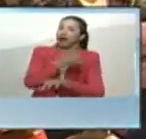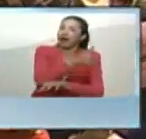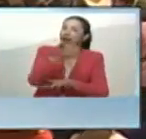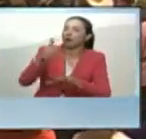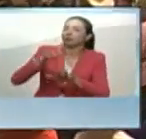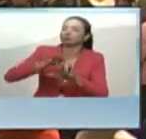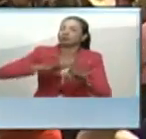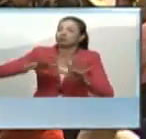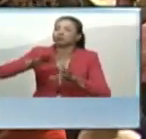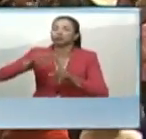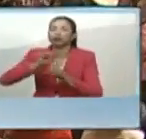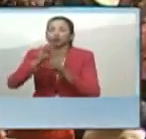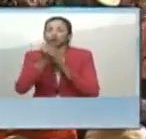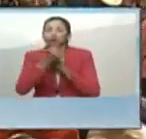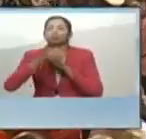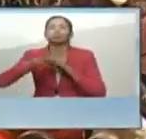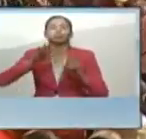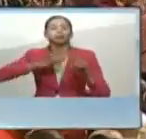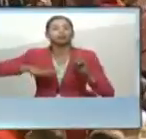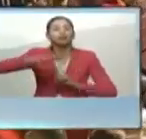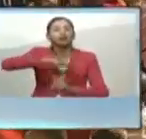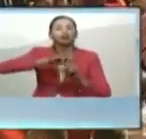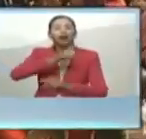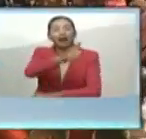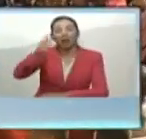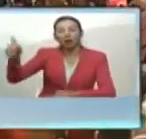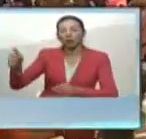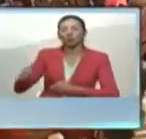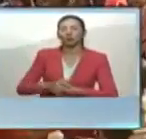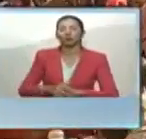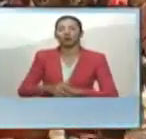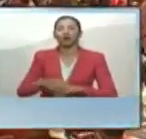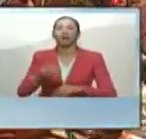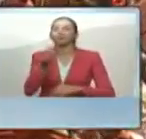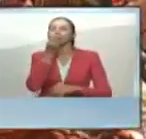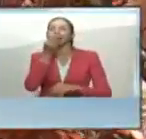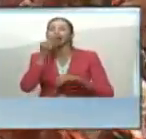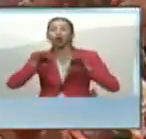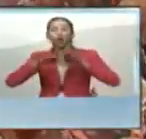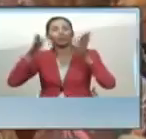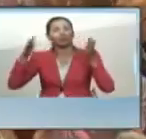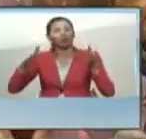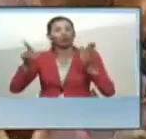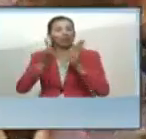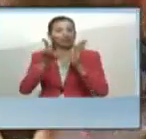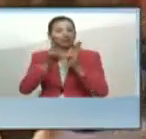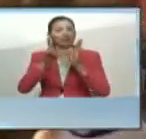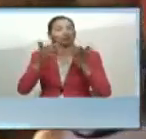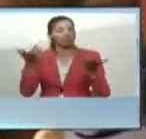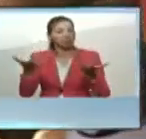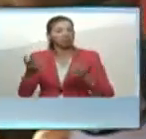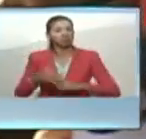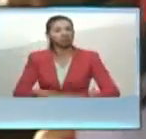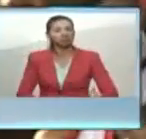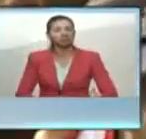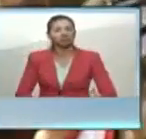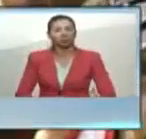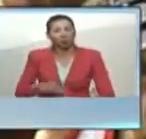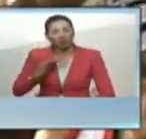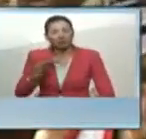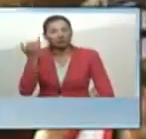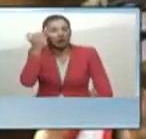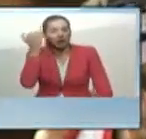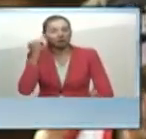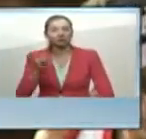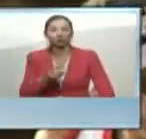a las posibilidades. Para el comedor del liceo, pero lo excedente, ustedes